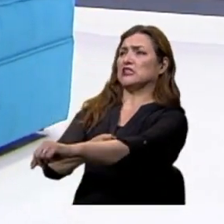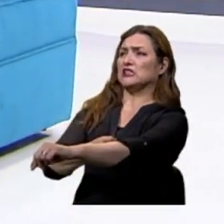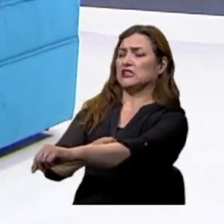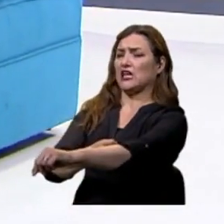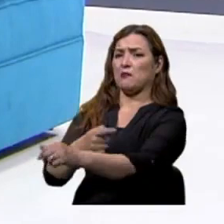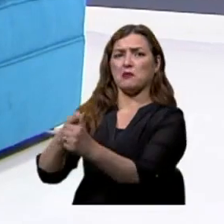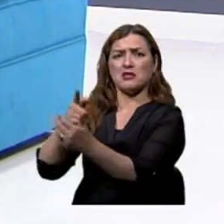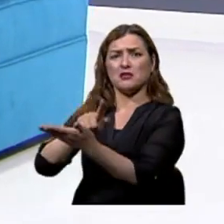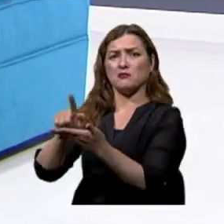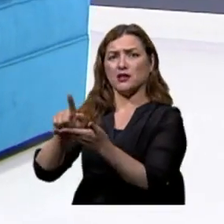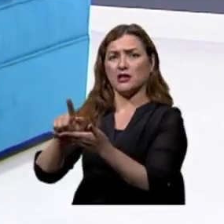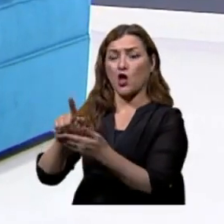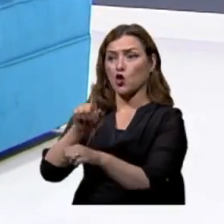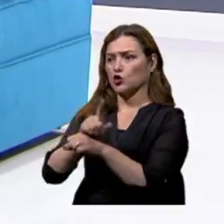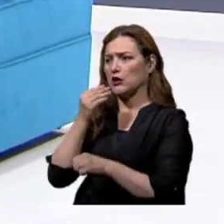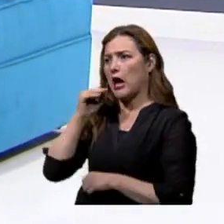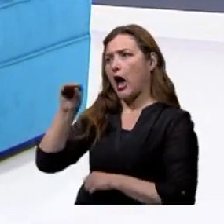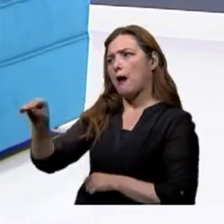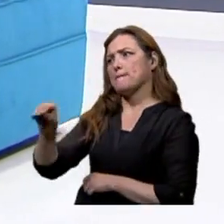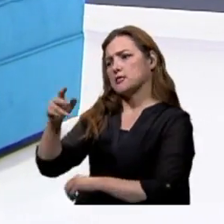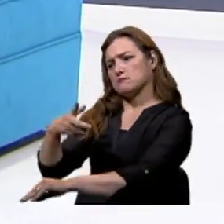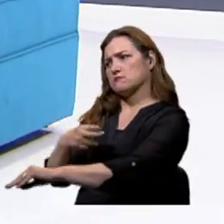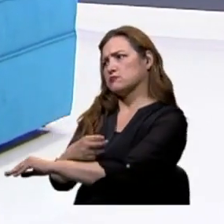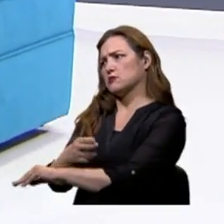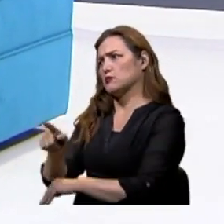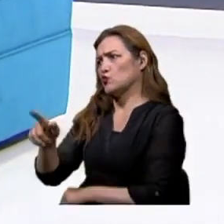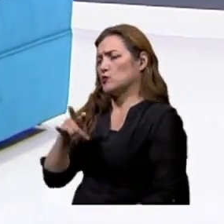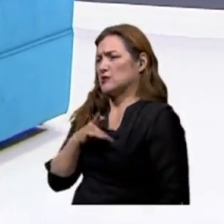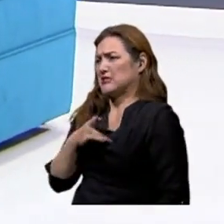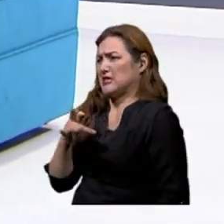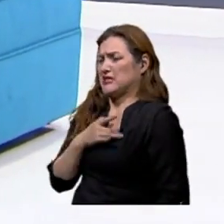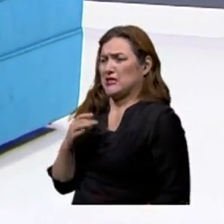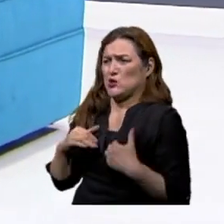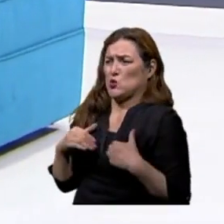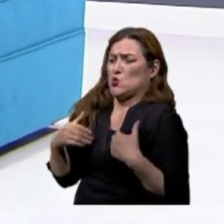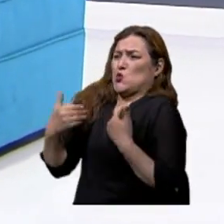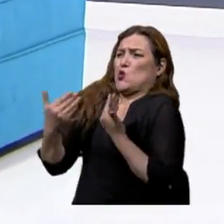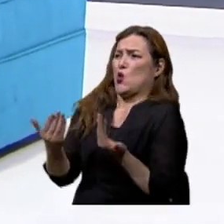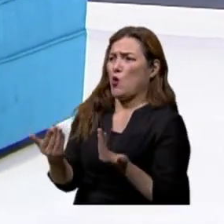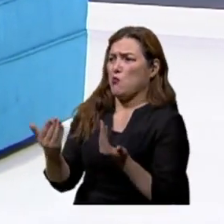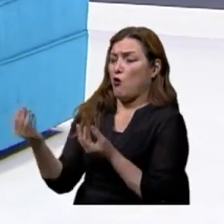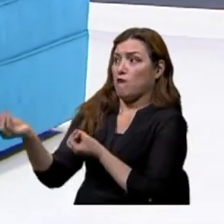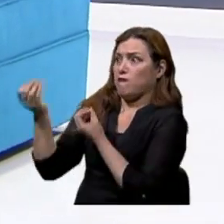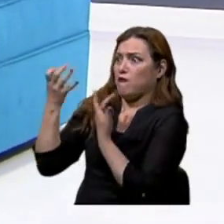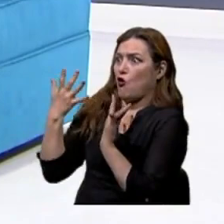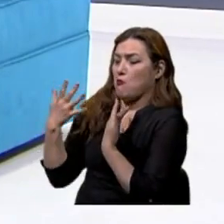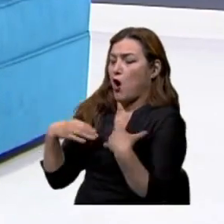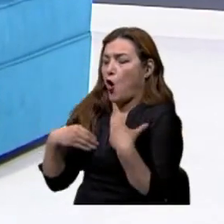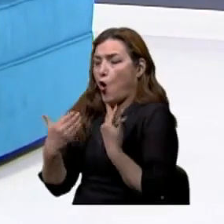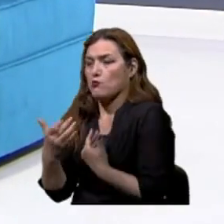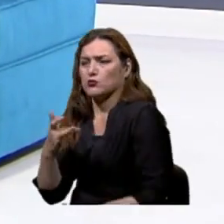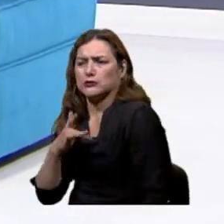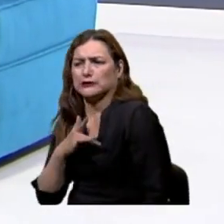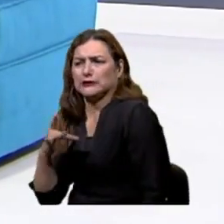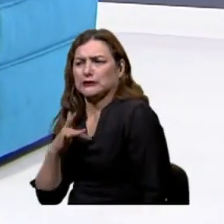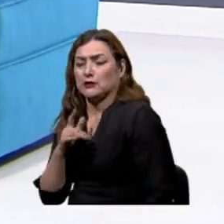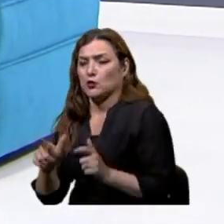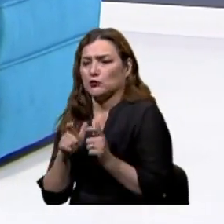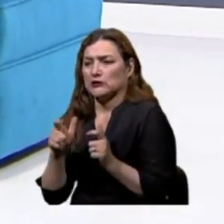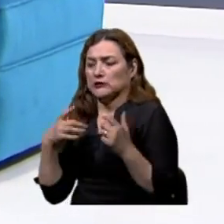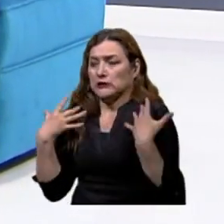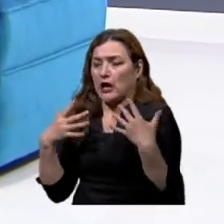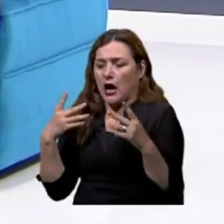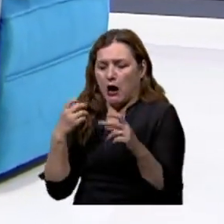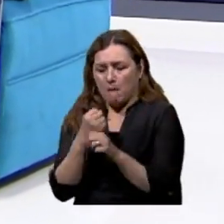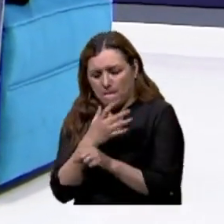médico te dijo vamos a amputar o te dijo amputamos? ¿Cómo se siente el recibir esa noticia que para muchos de nosotros puede ser